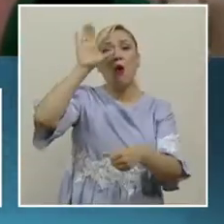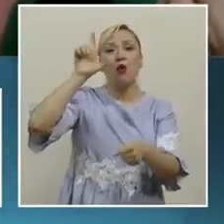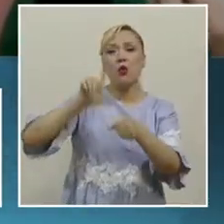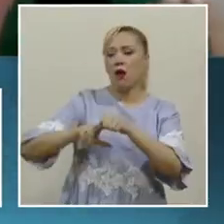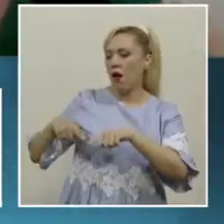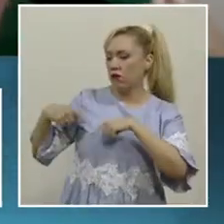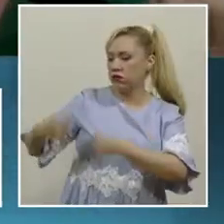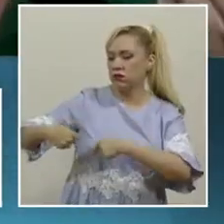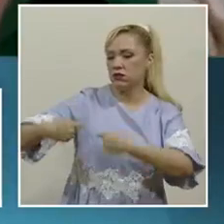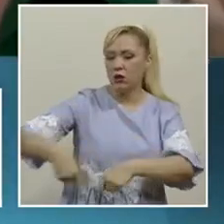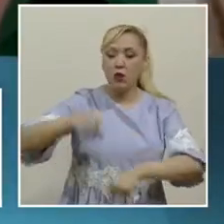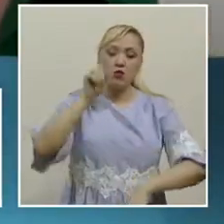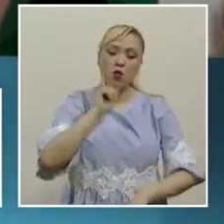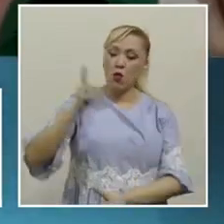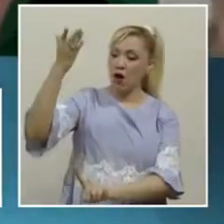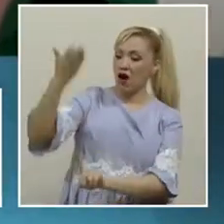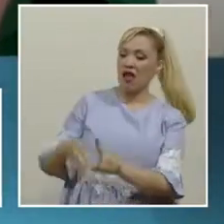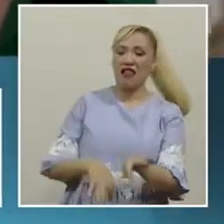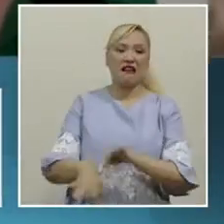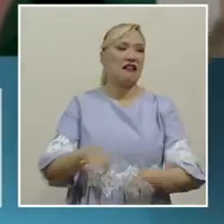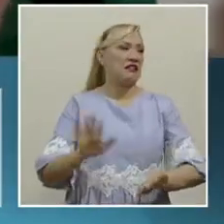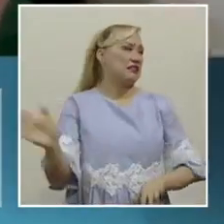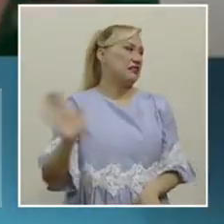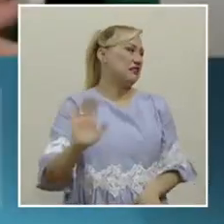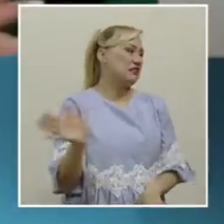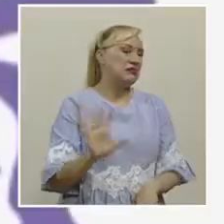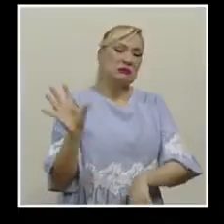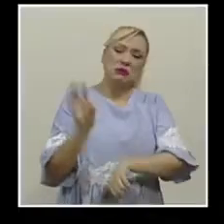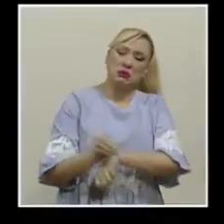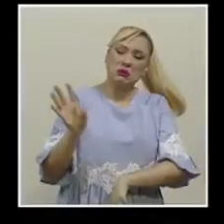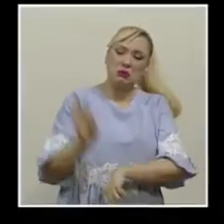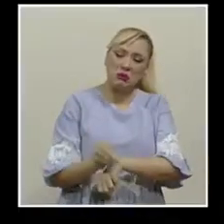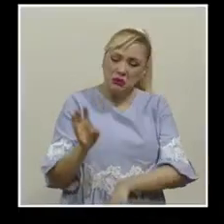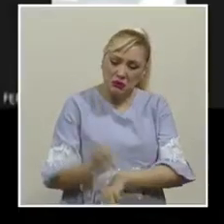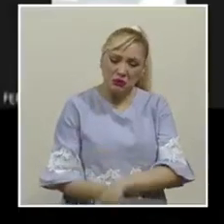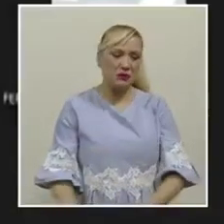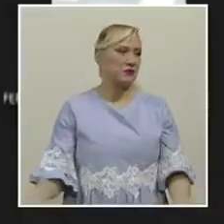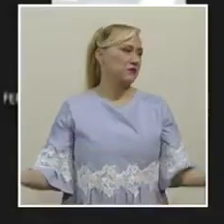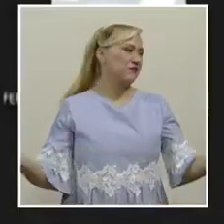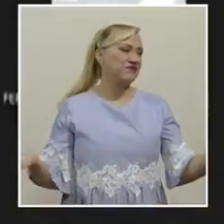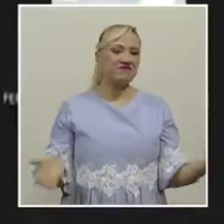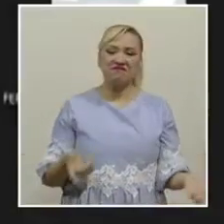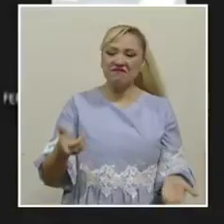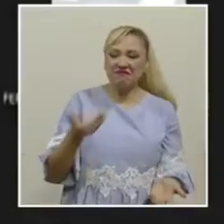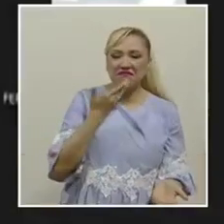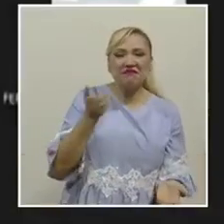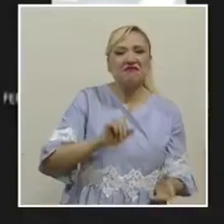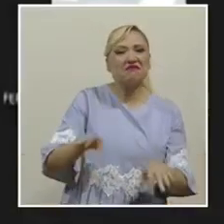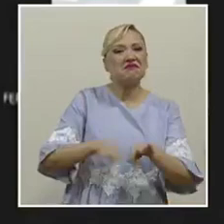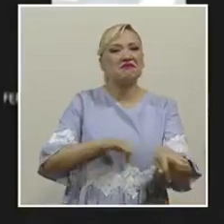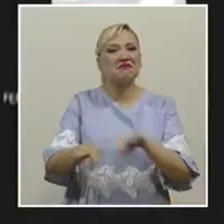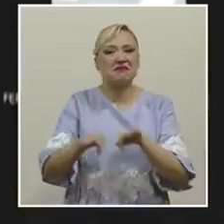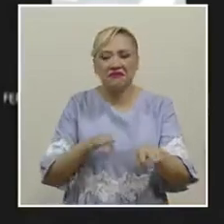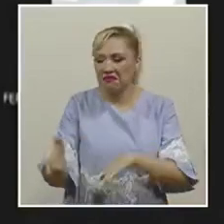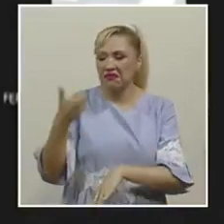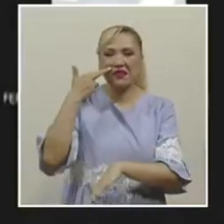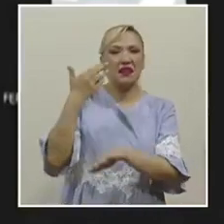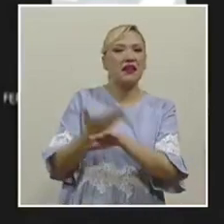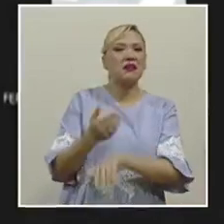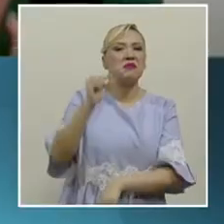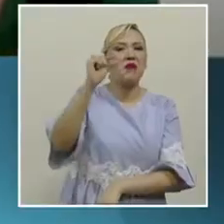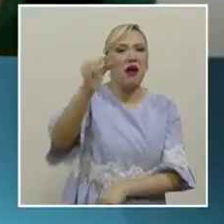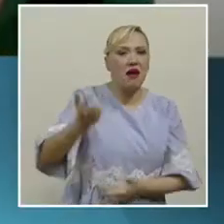la maternidad en el espacio laboral es asociada con la inestabilidad, con la falta de